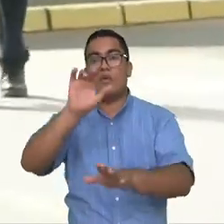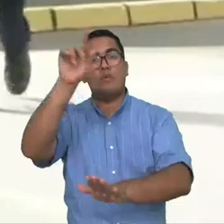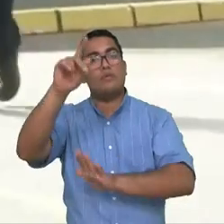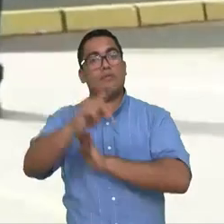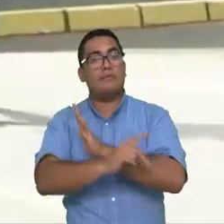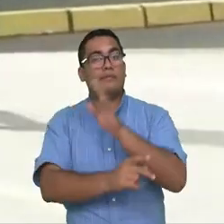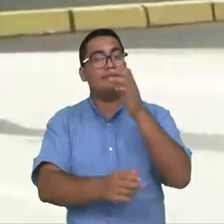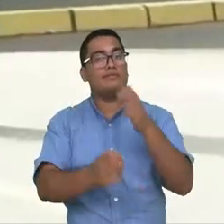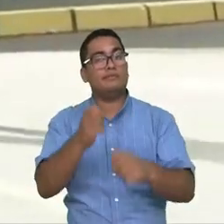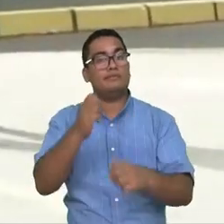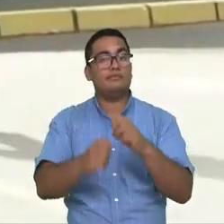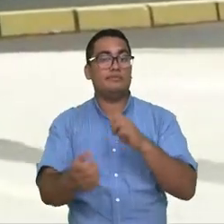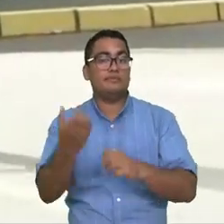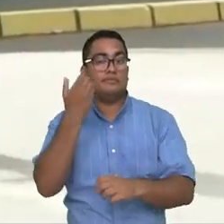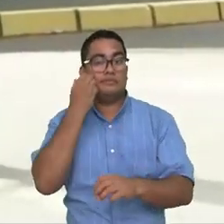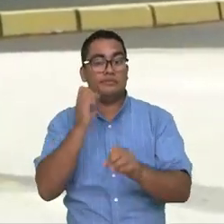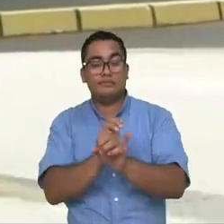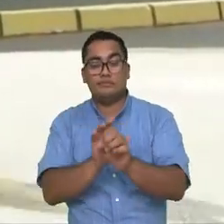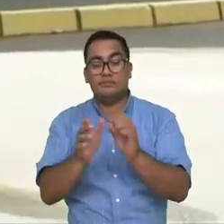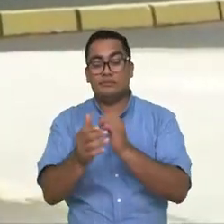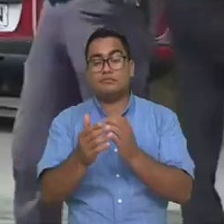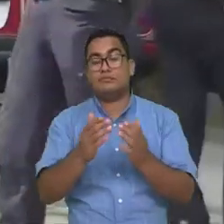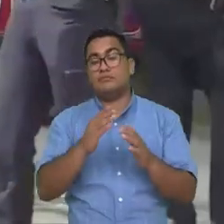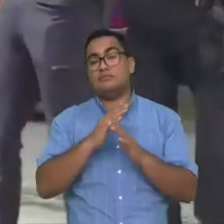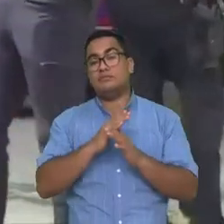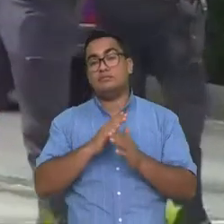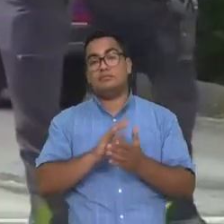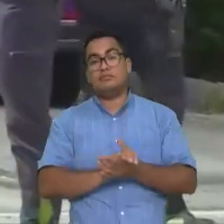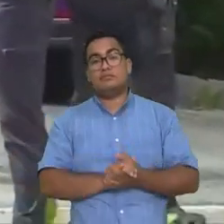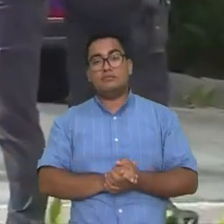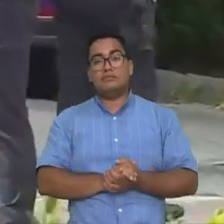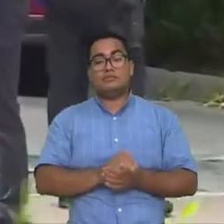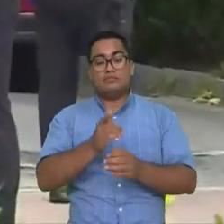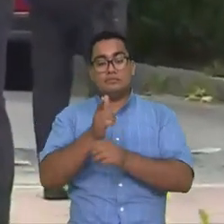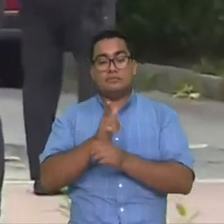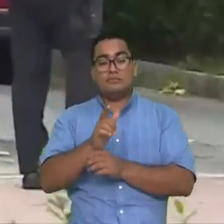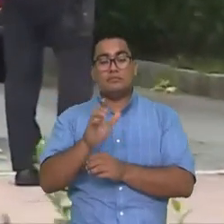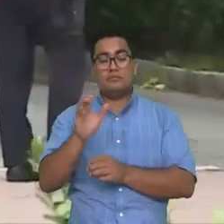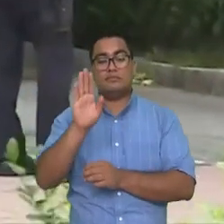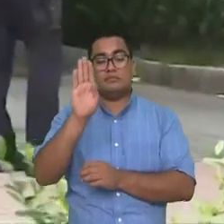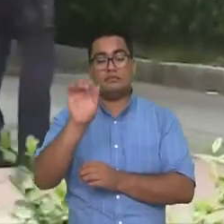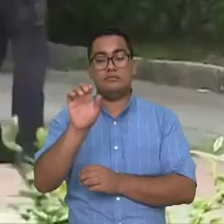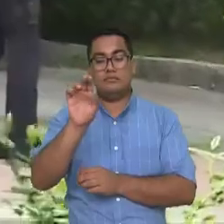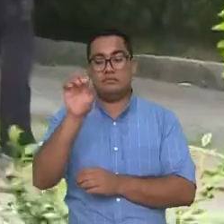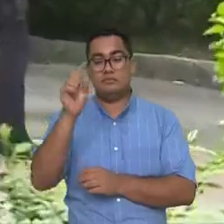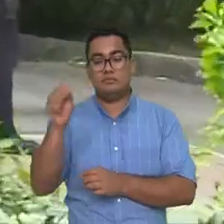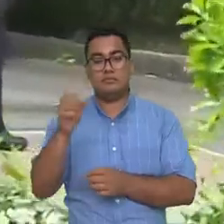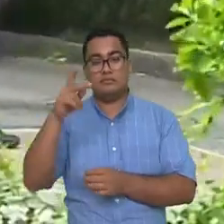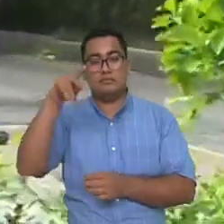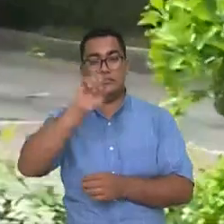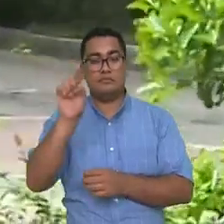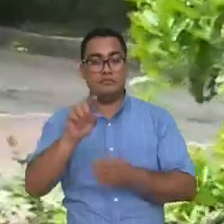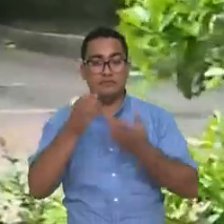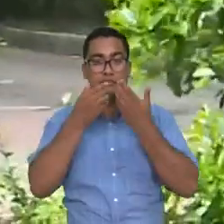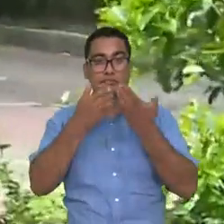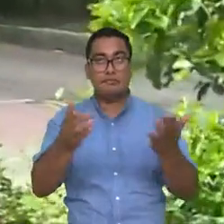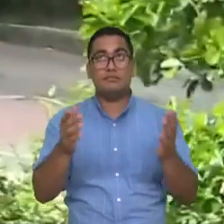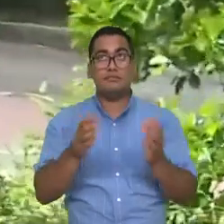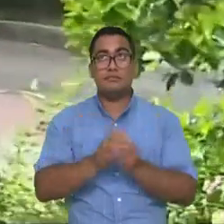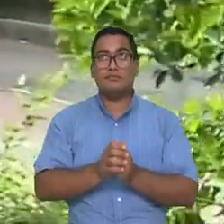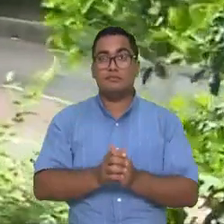países afectados por el COVID-19 o países en riesgo. Para el canal parlamentario les informó Vanessa Paz.